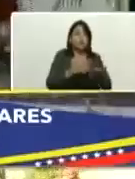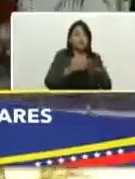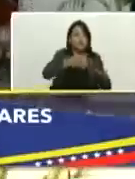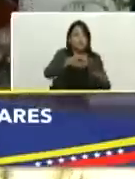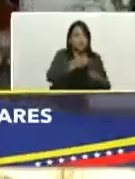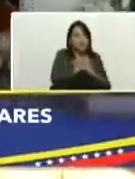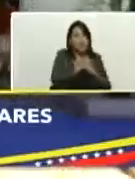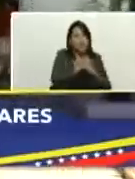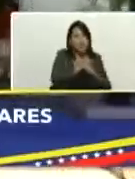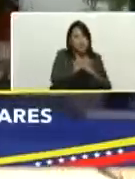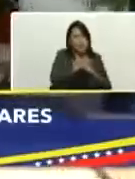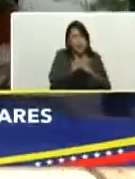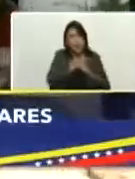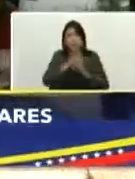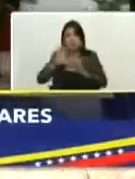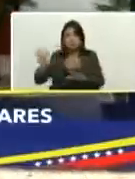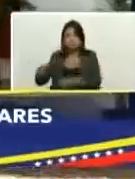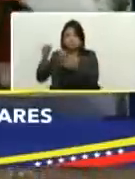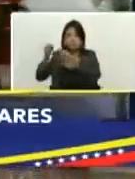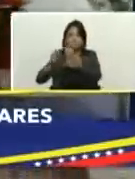y indiscutiblemente